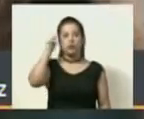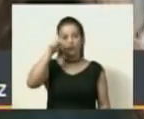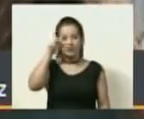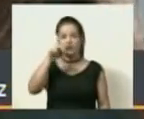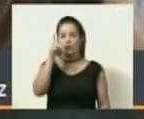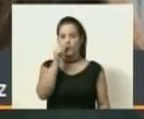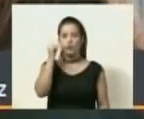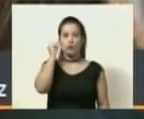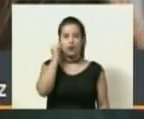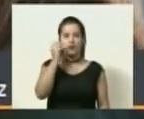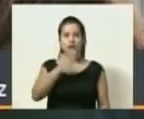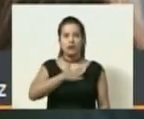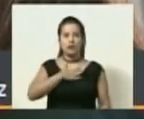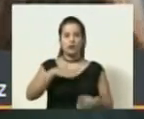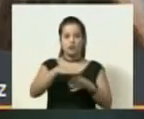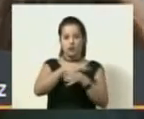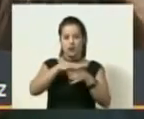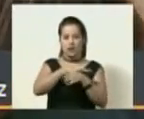en